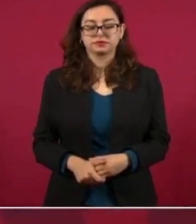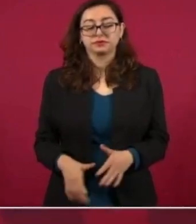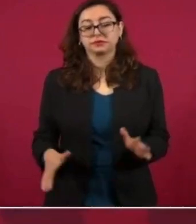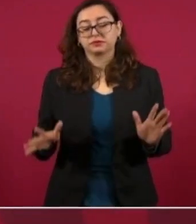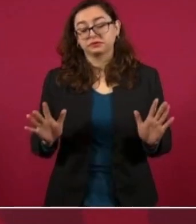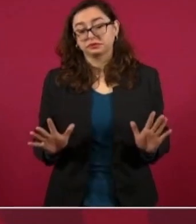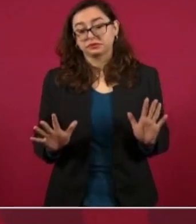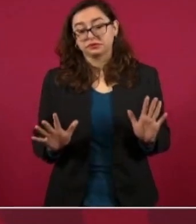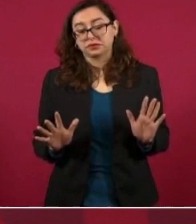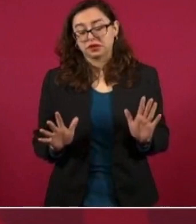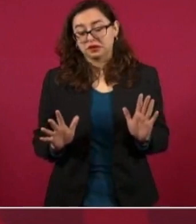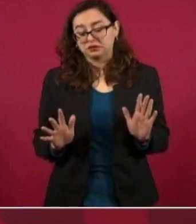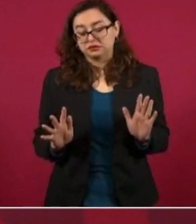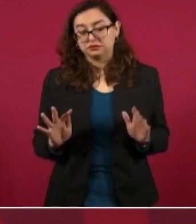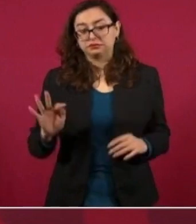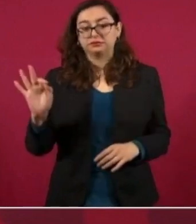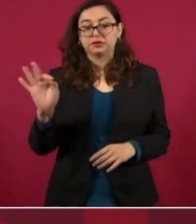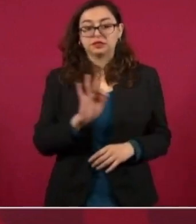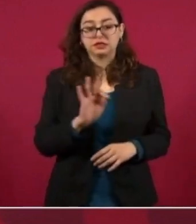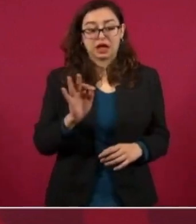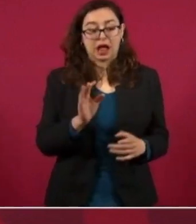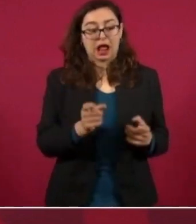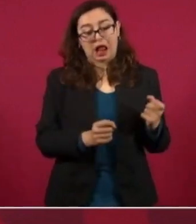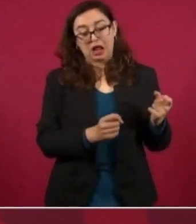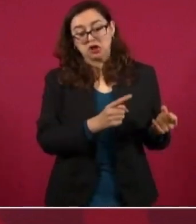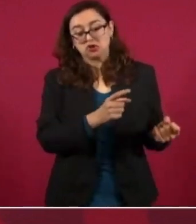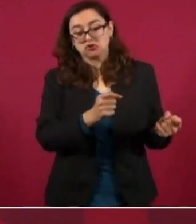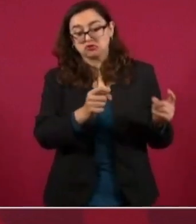estamos con mala suerte. Yo digo,